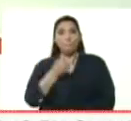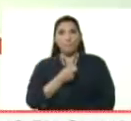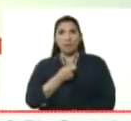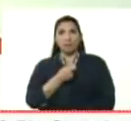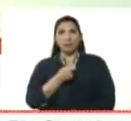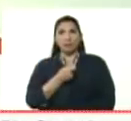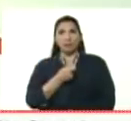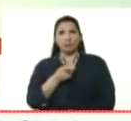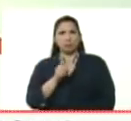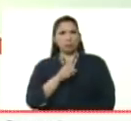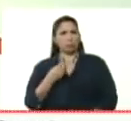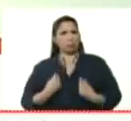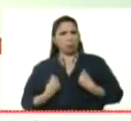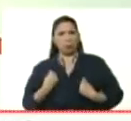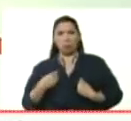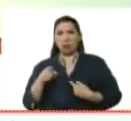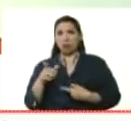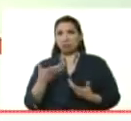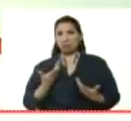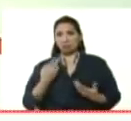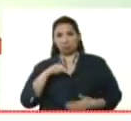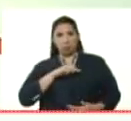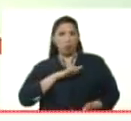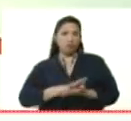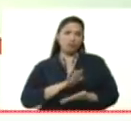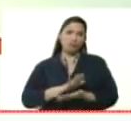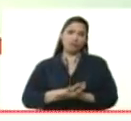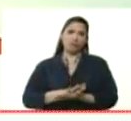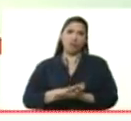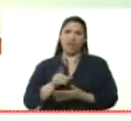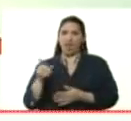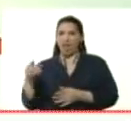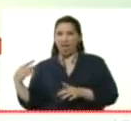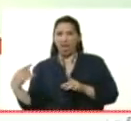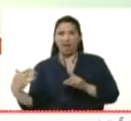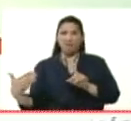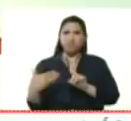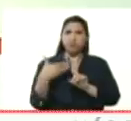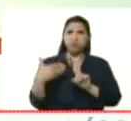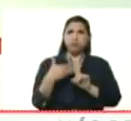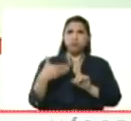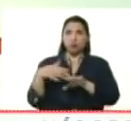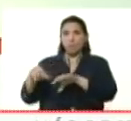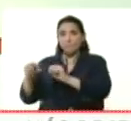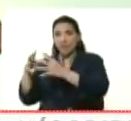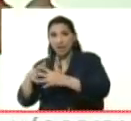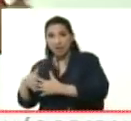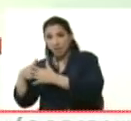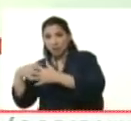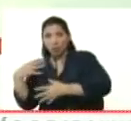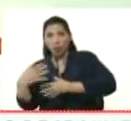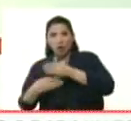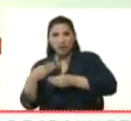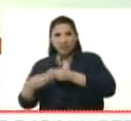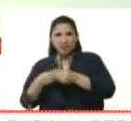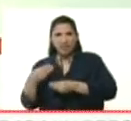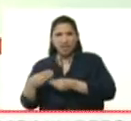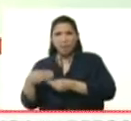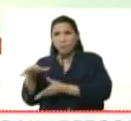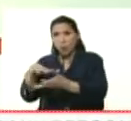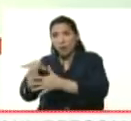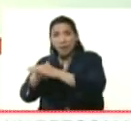No nos preocupa eso, en verdad. Son las amenazas que el imperialismo trata para fijar su agenda. Bastante problemas tienen en Estados